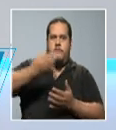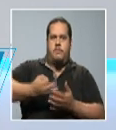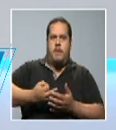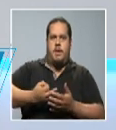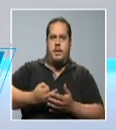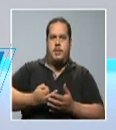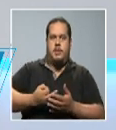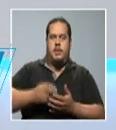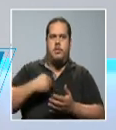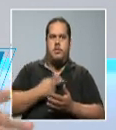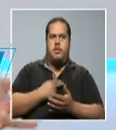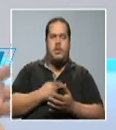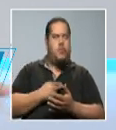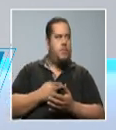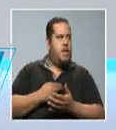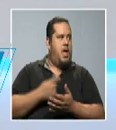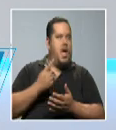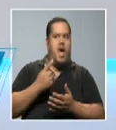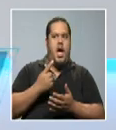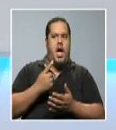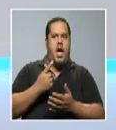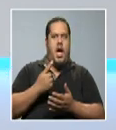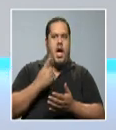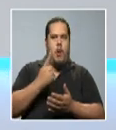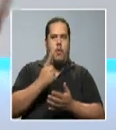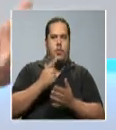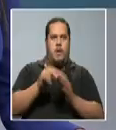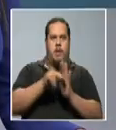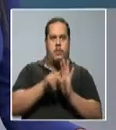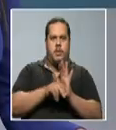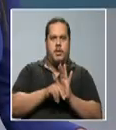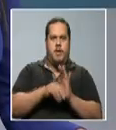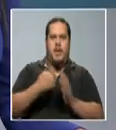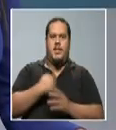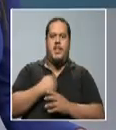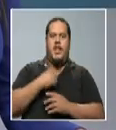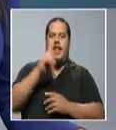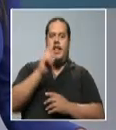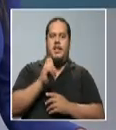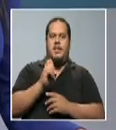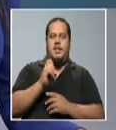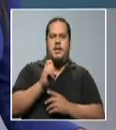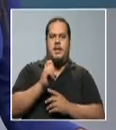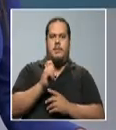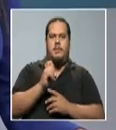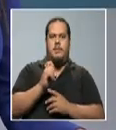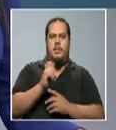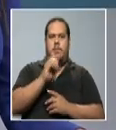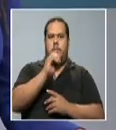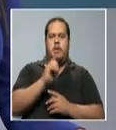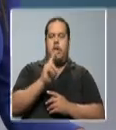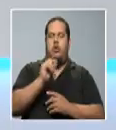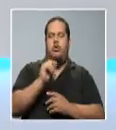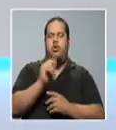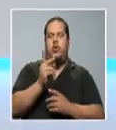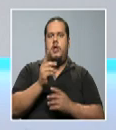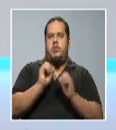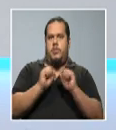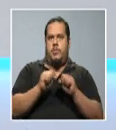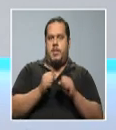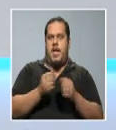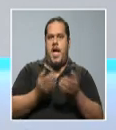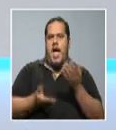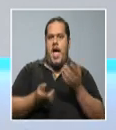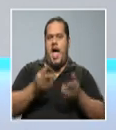reguladas, estamos sujetas a una serie de normativas. Obtener el 100% no es una posibilidad. Muchas veces se habla de